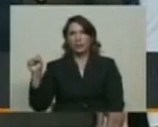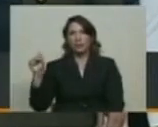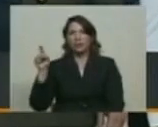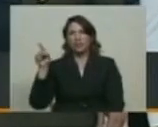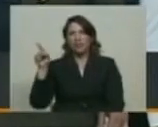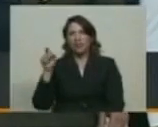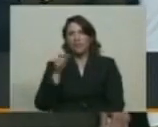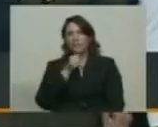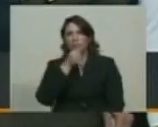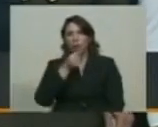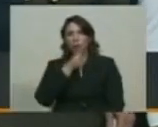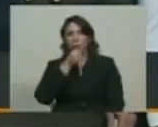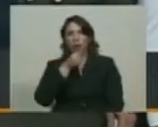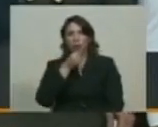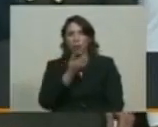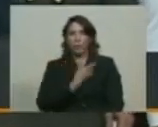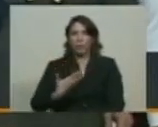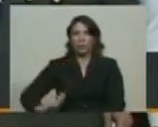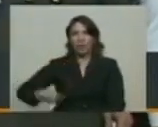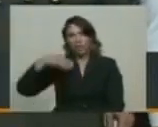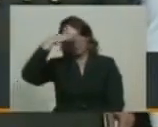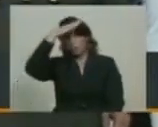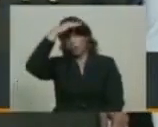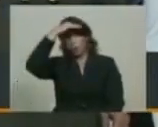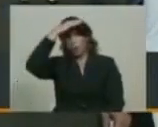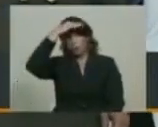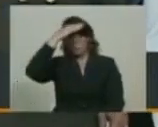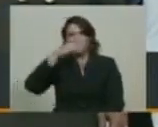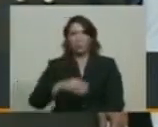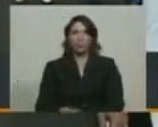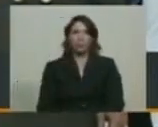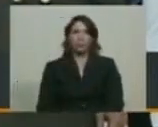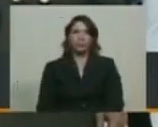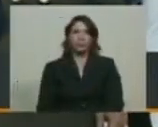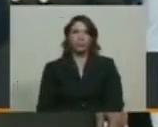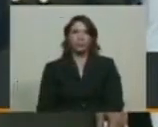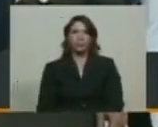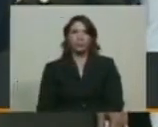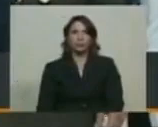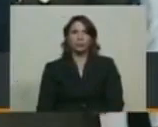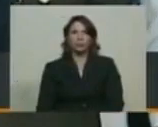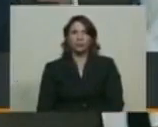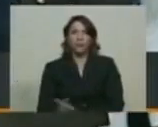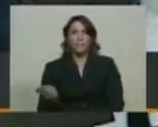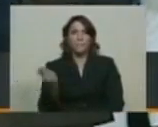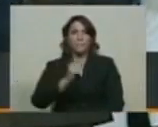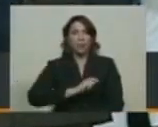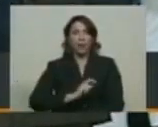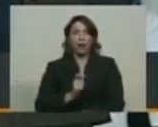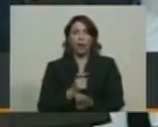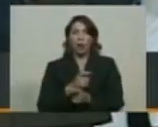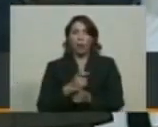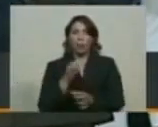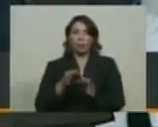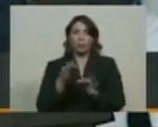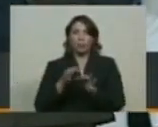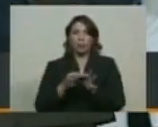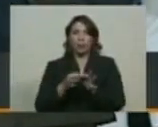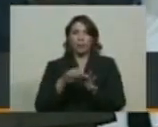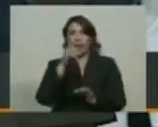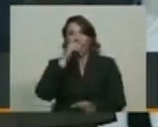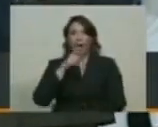el presidente de los Estados Unidos, Donald Trump, en el mes de agosto y septiembre del año